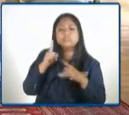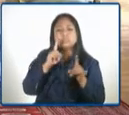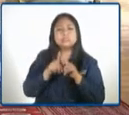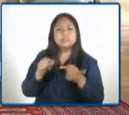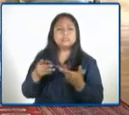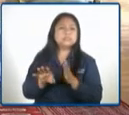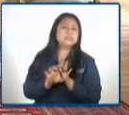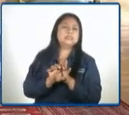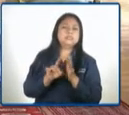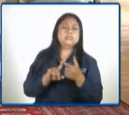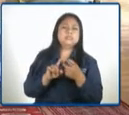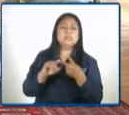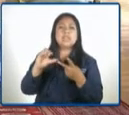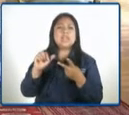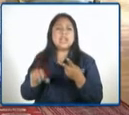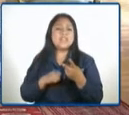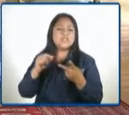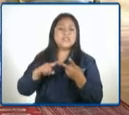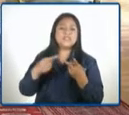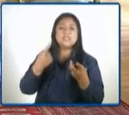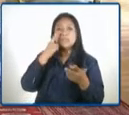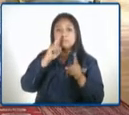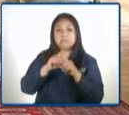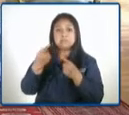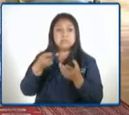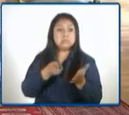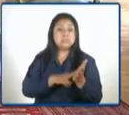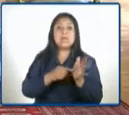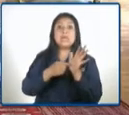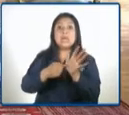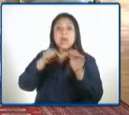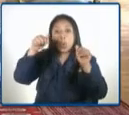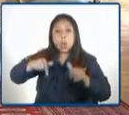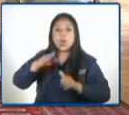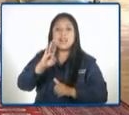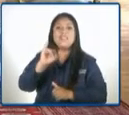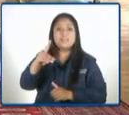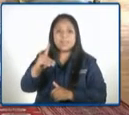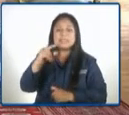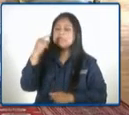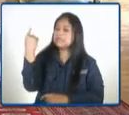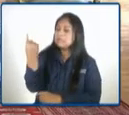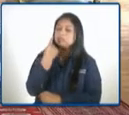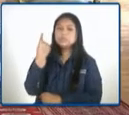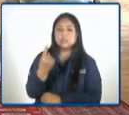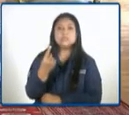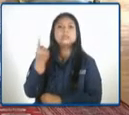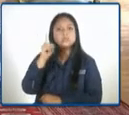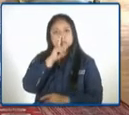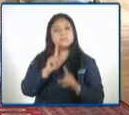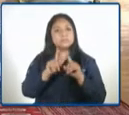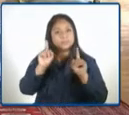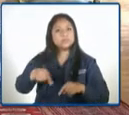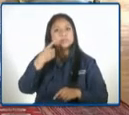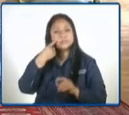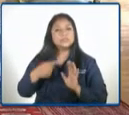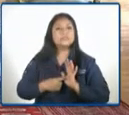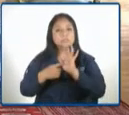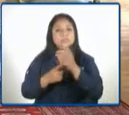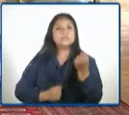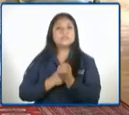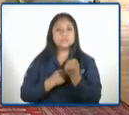es el caso de la CAF, pero la capitalización del BID en este momento juega un papel crucial, y creo que ese respaldo que